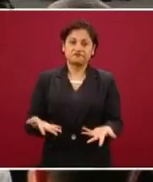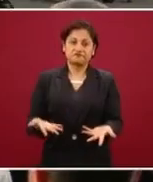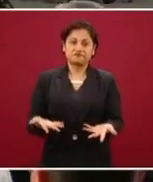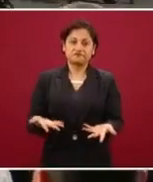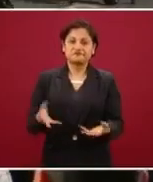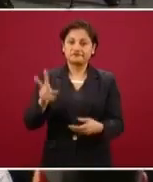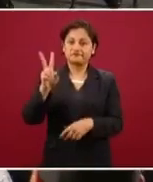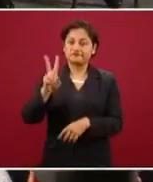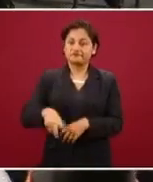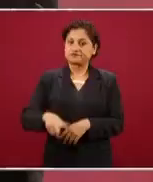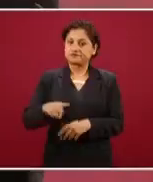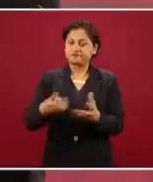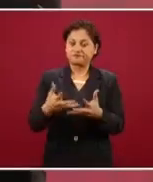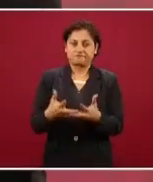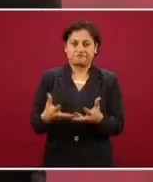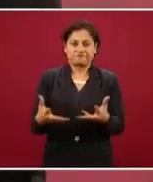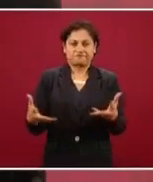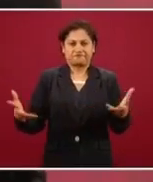blanco,